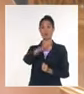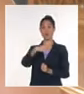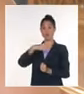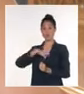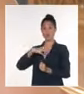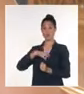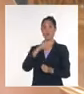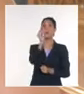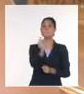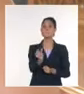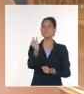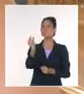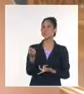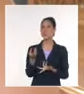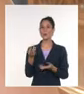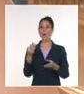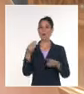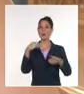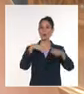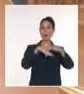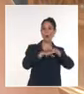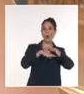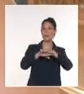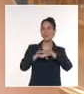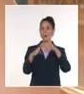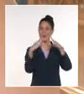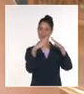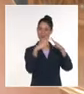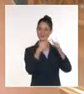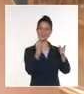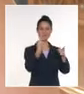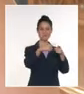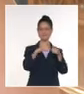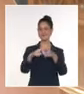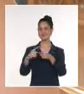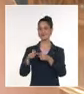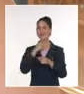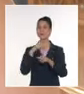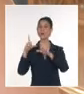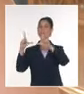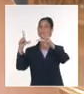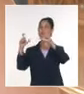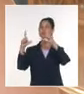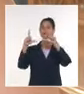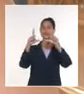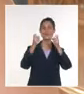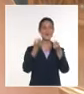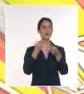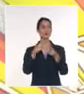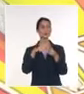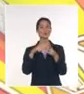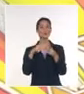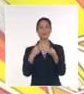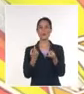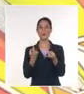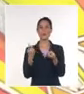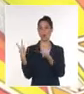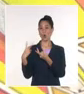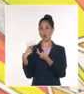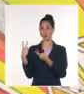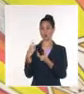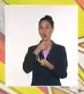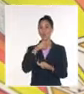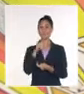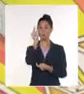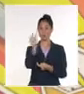en casa por más de 40, 50 años, que van desde una fotografía que se tomó esa persona con Fidel y que